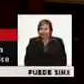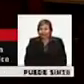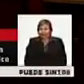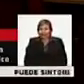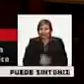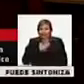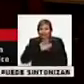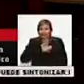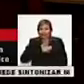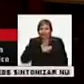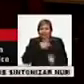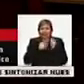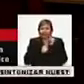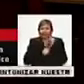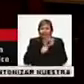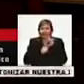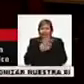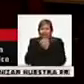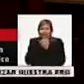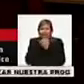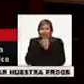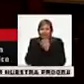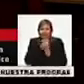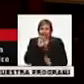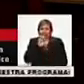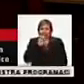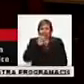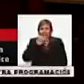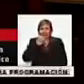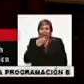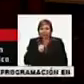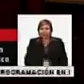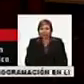A mi hermano y compañero Germán Luna,